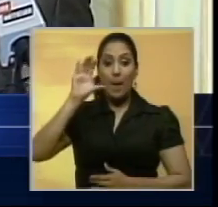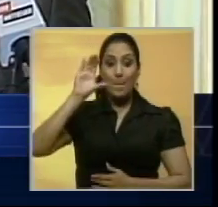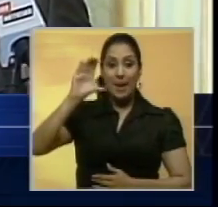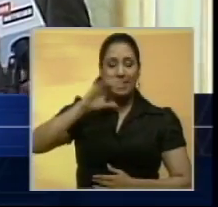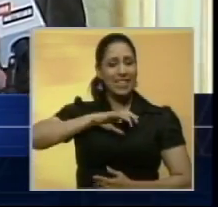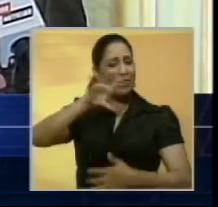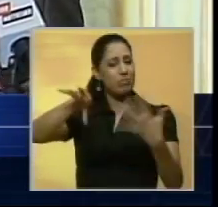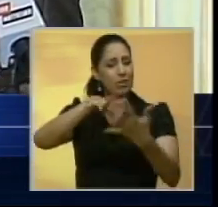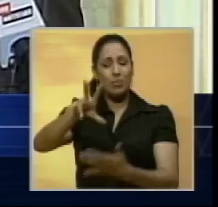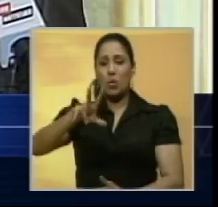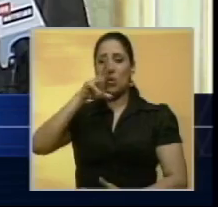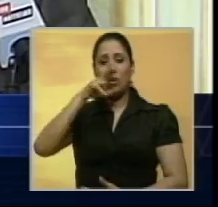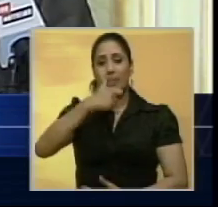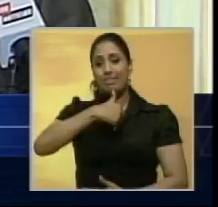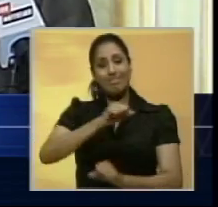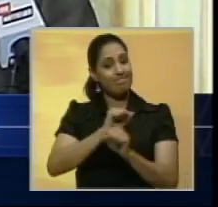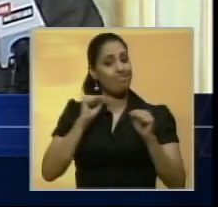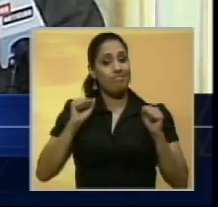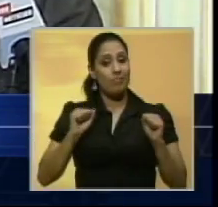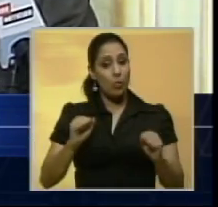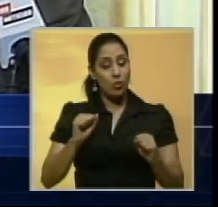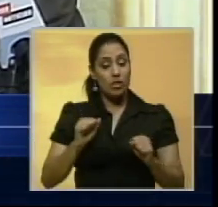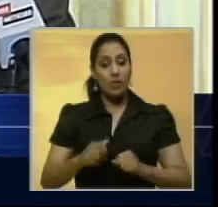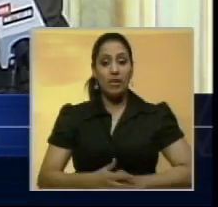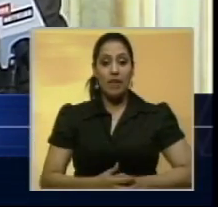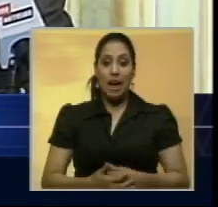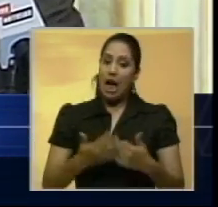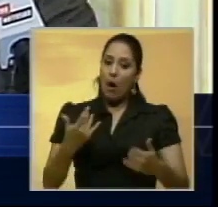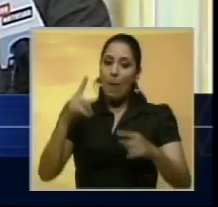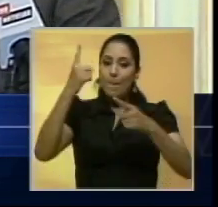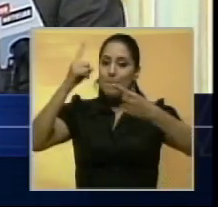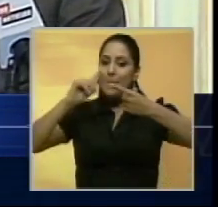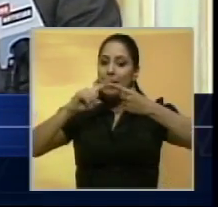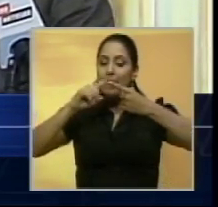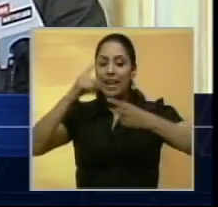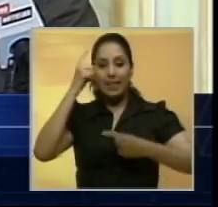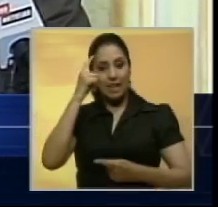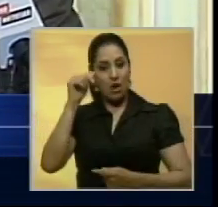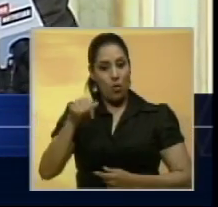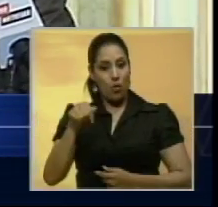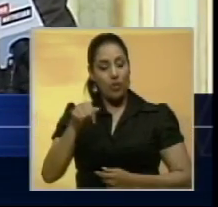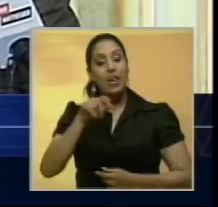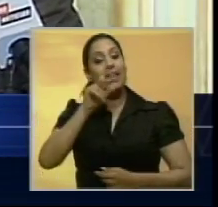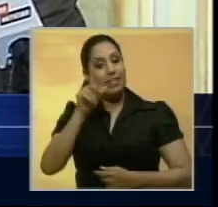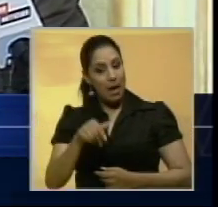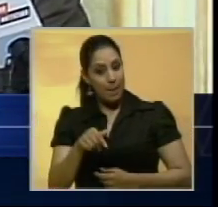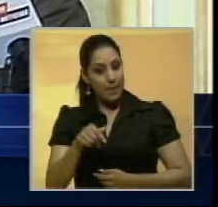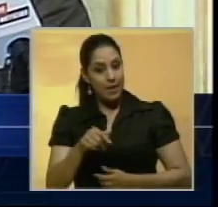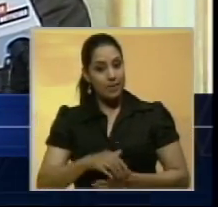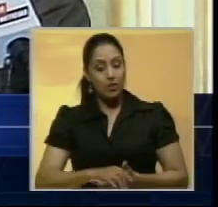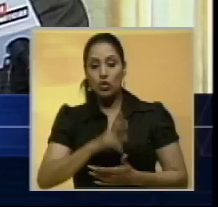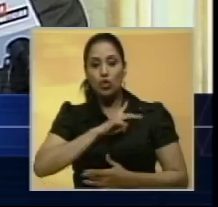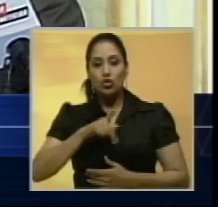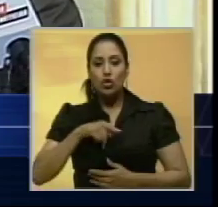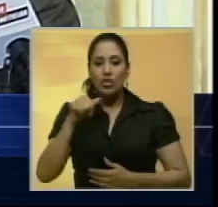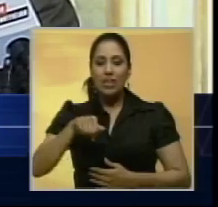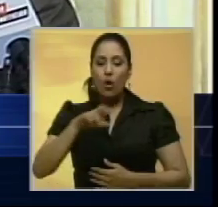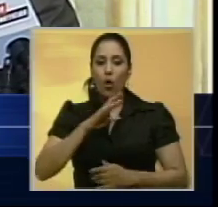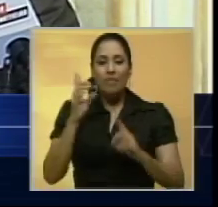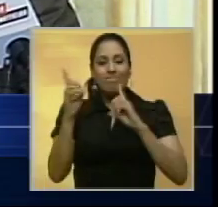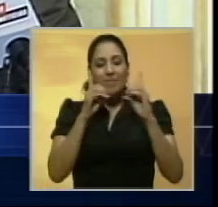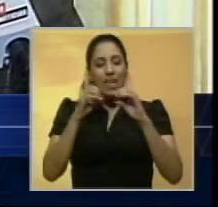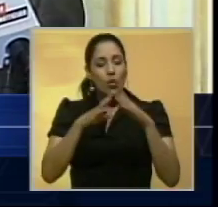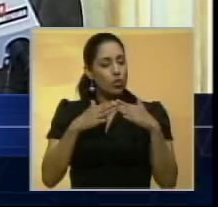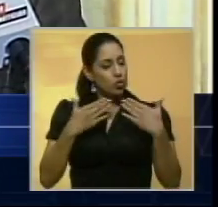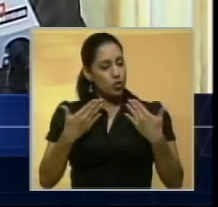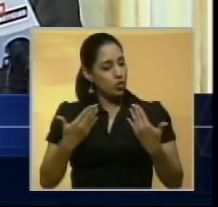un caos que no da para más. Eso en referencia al primer punto de nuestra agenda. Igualmente, vamos a tener hoy una